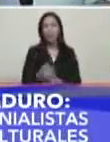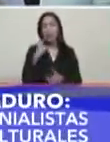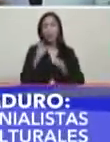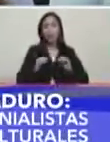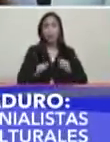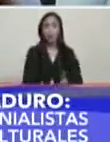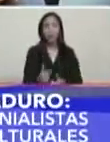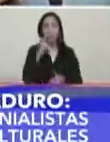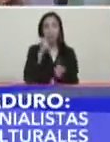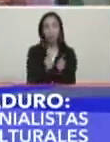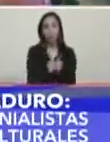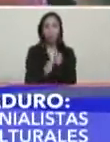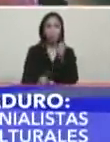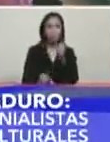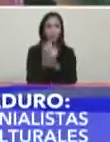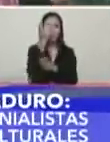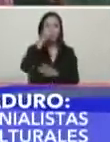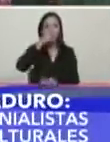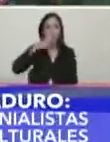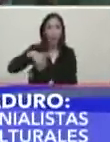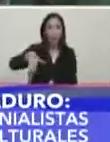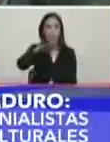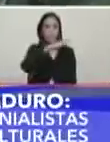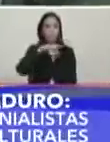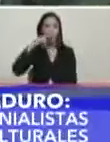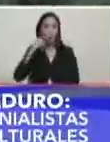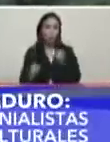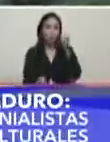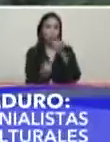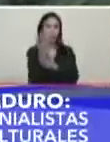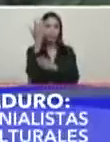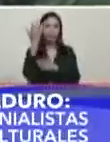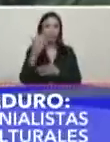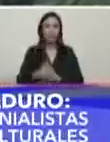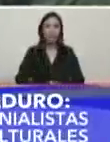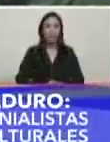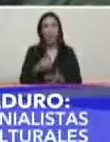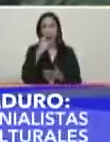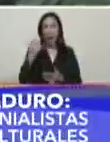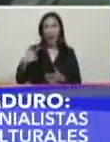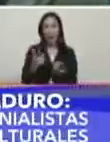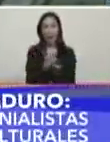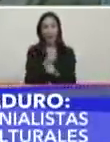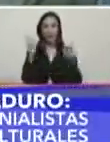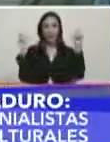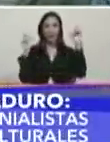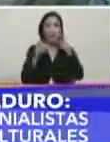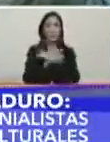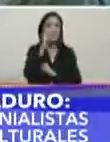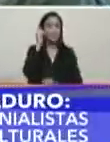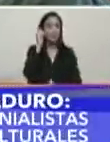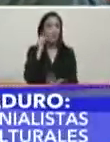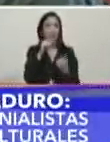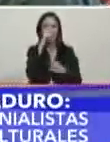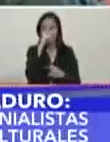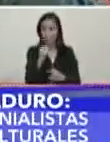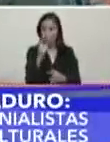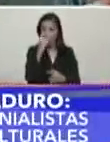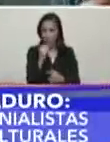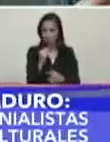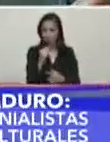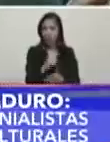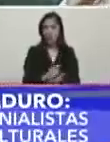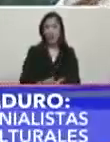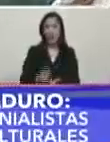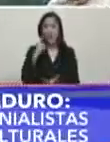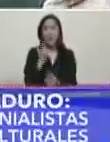de la insurrección campesina de la guerra federal liderada por nuestro gran Ezequiel Zamora. Zamora el